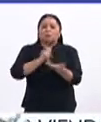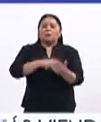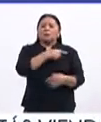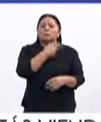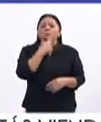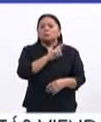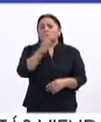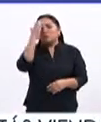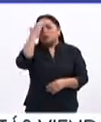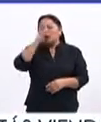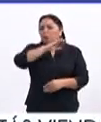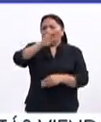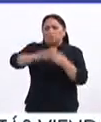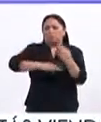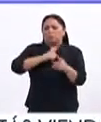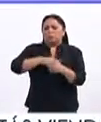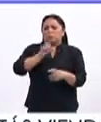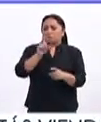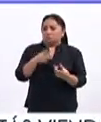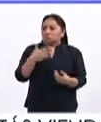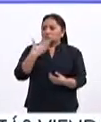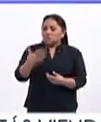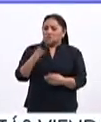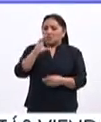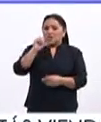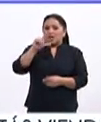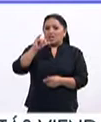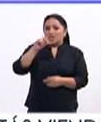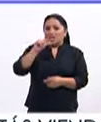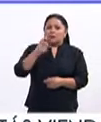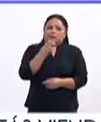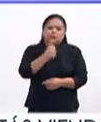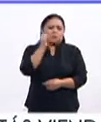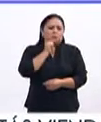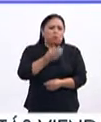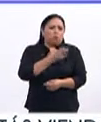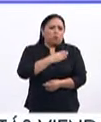los grupos cuando hay calidad la calidad, y eso siempre es bueno.